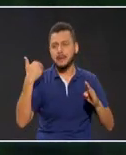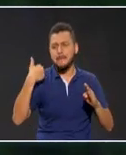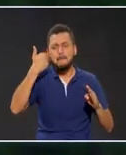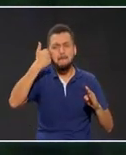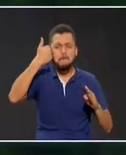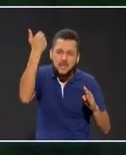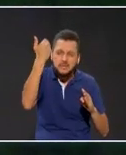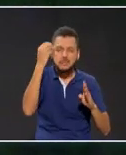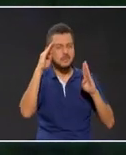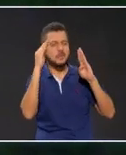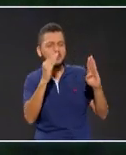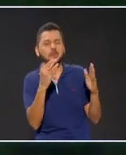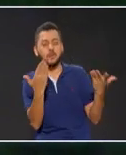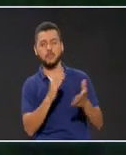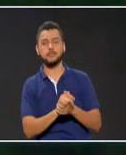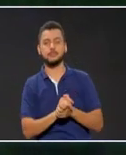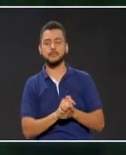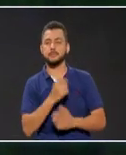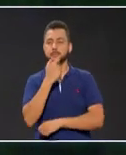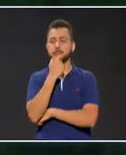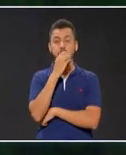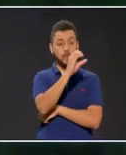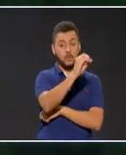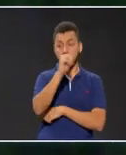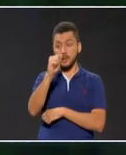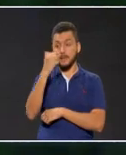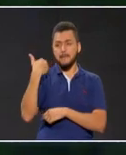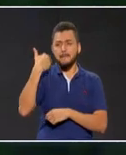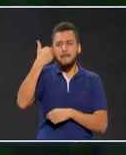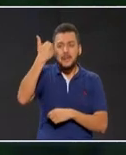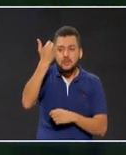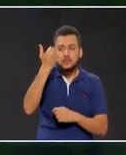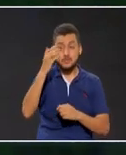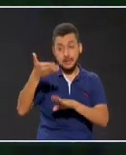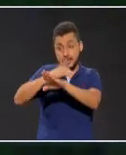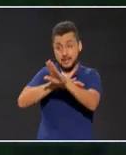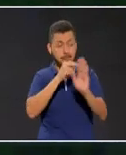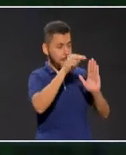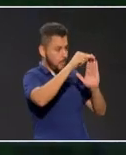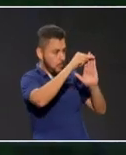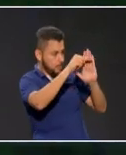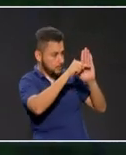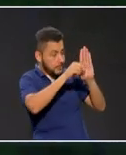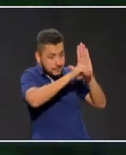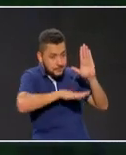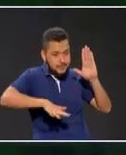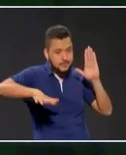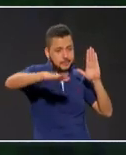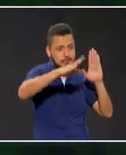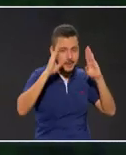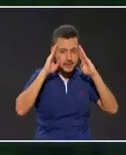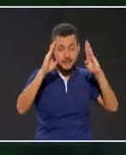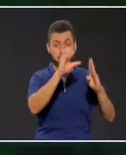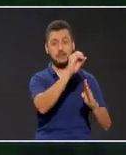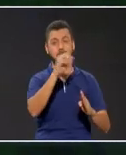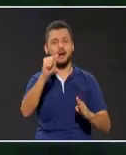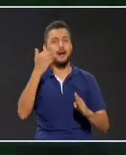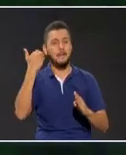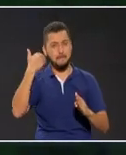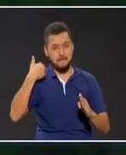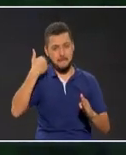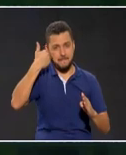la apuesta nuestra está allí. Tenemos un compromiso muy grande en las políticas públicas de implementarlas. Tenemos tres enfoques: el primero, vivienda